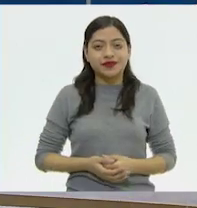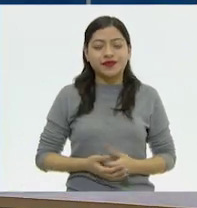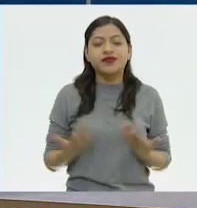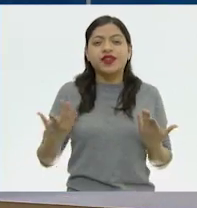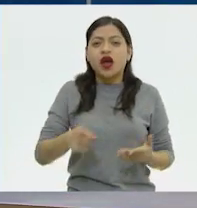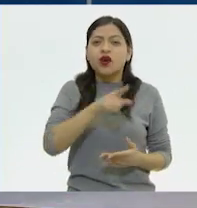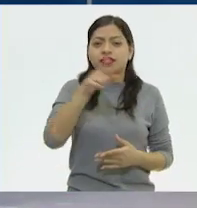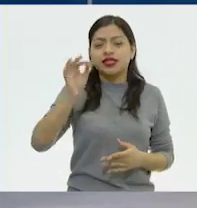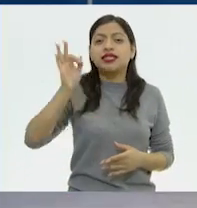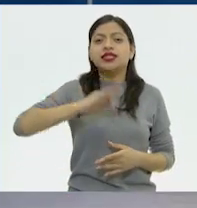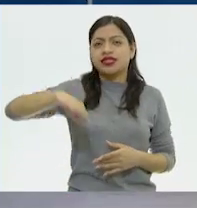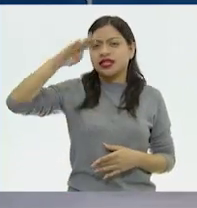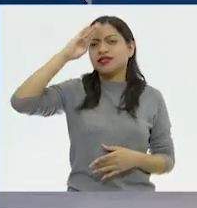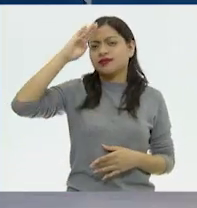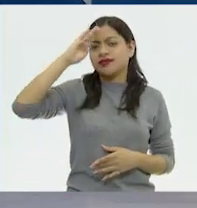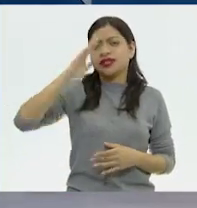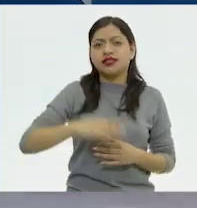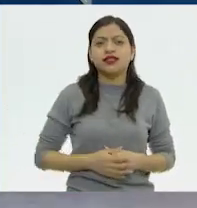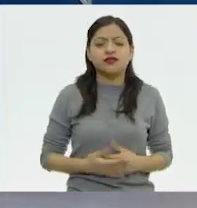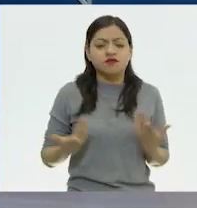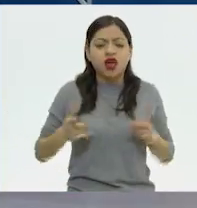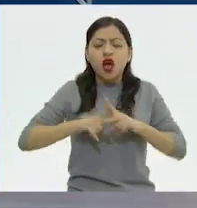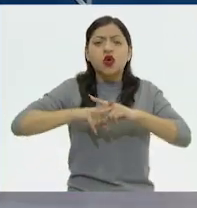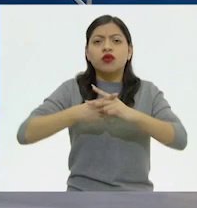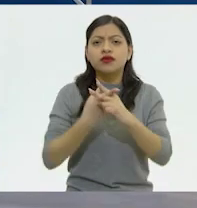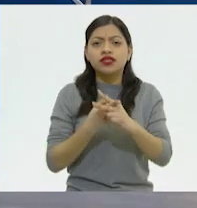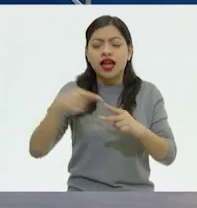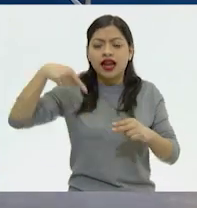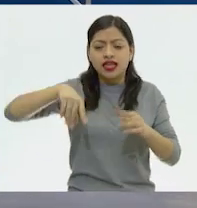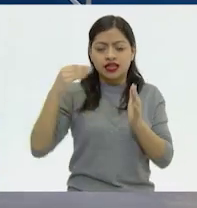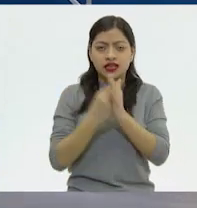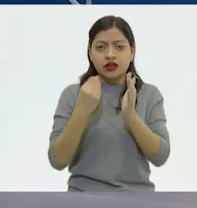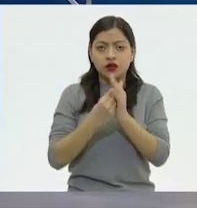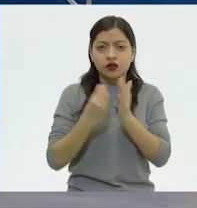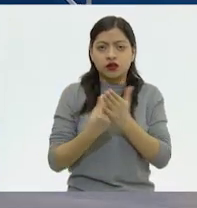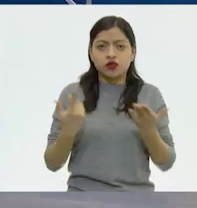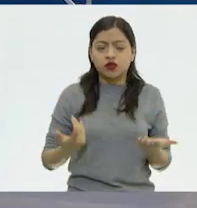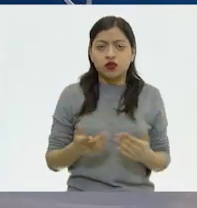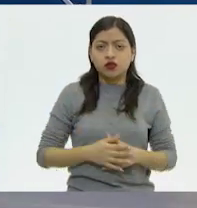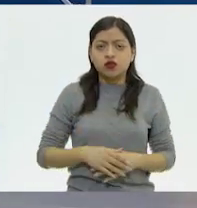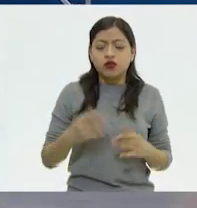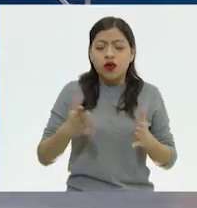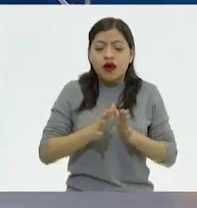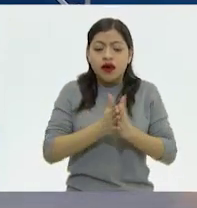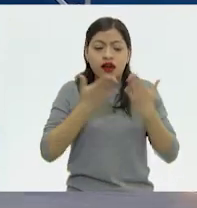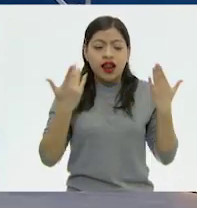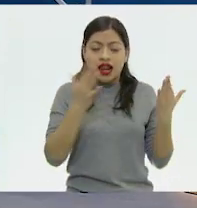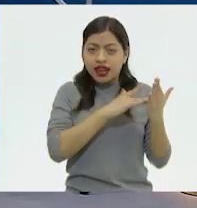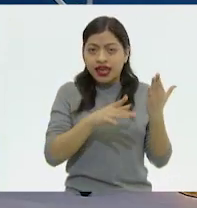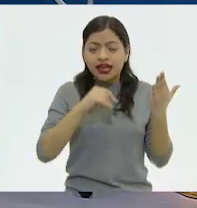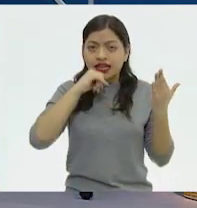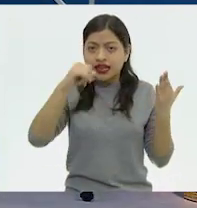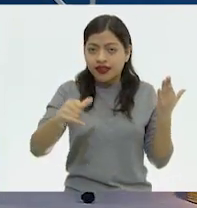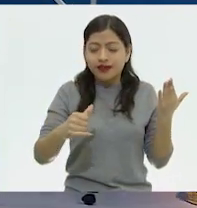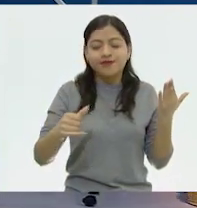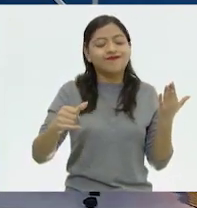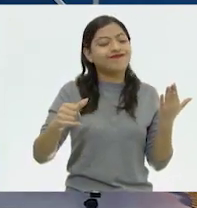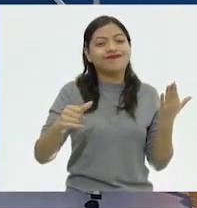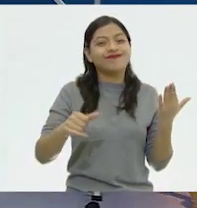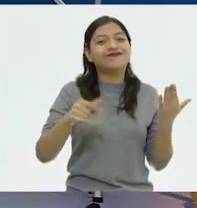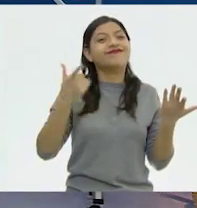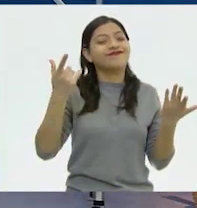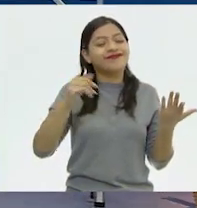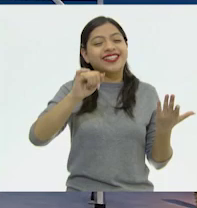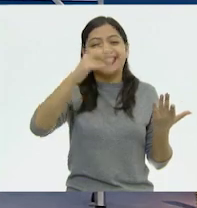se preguntarán, ¿vamos a comenzar esta sesión sin la lectura de un texto literario? Pues no.